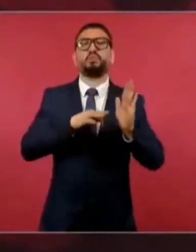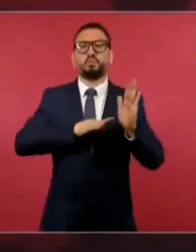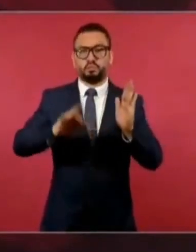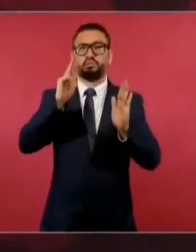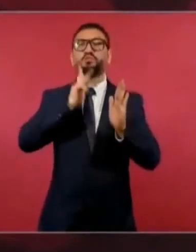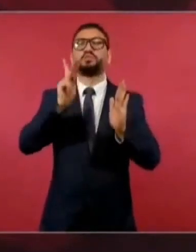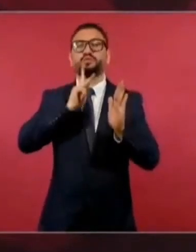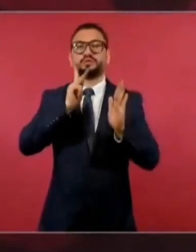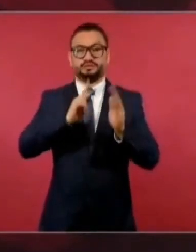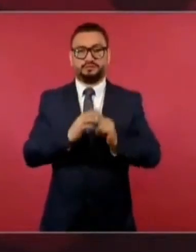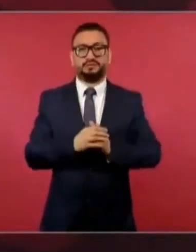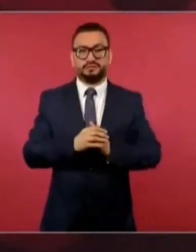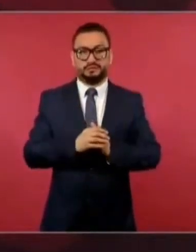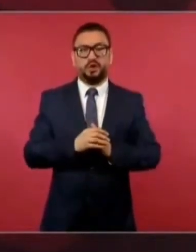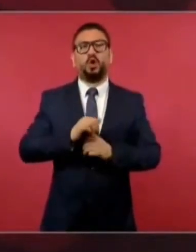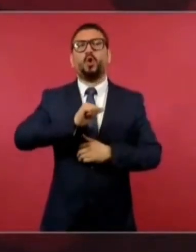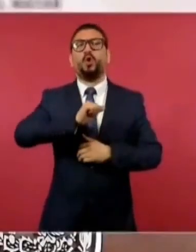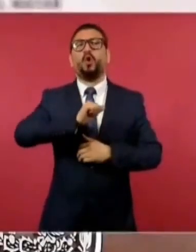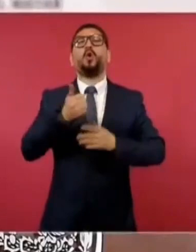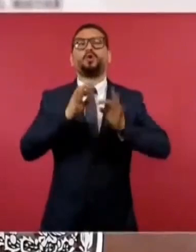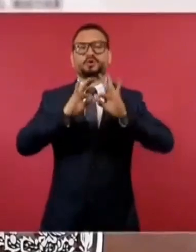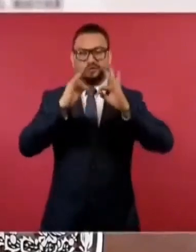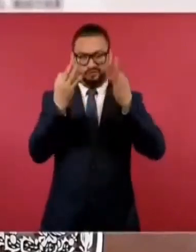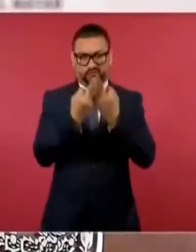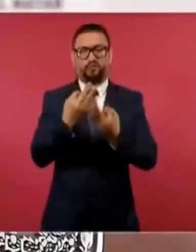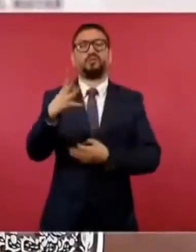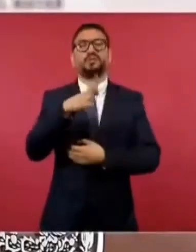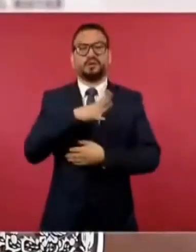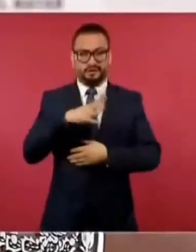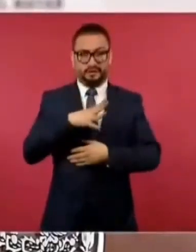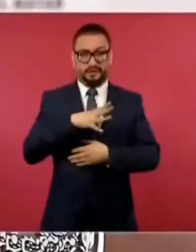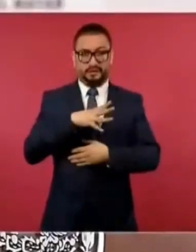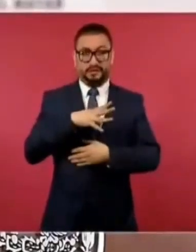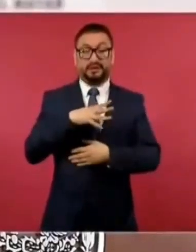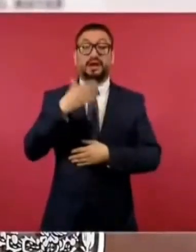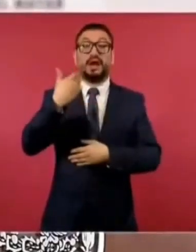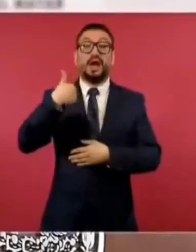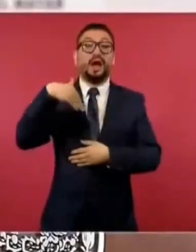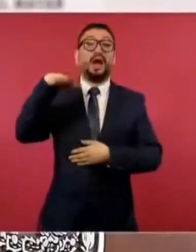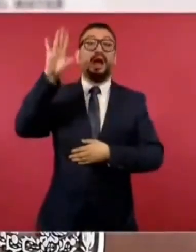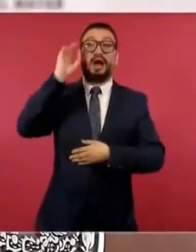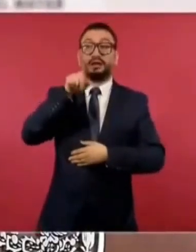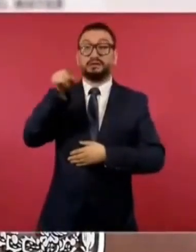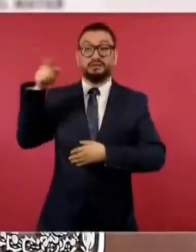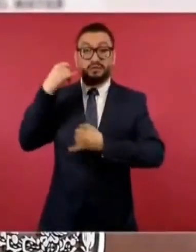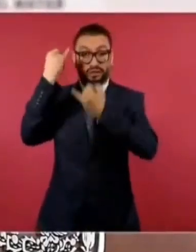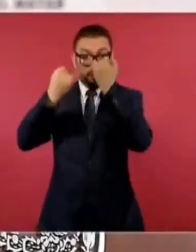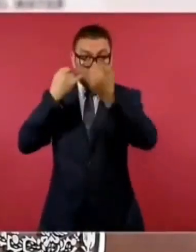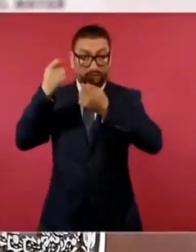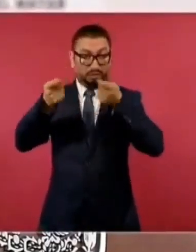Sí hay de otra, porque cuando estaban en su apogeo